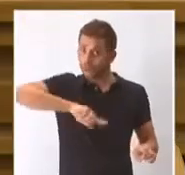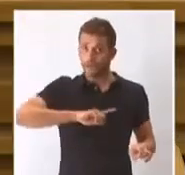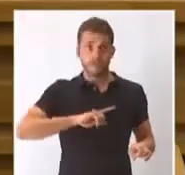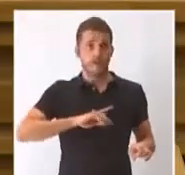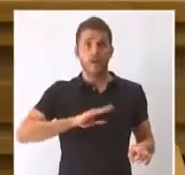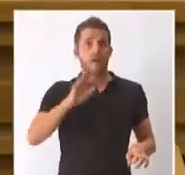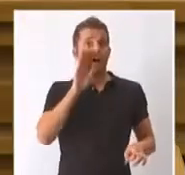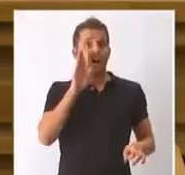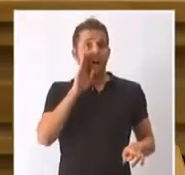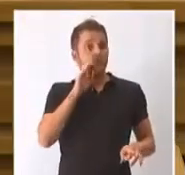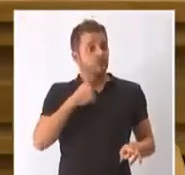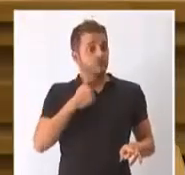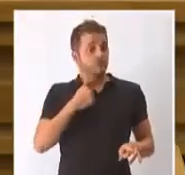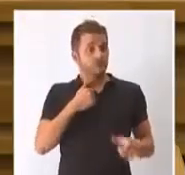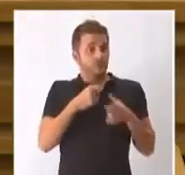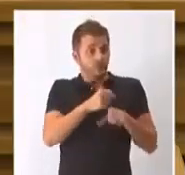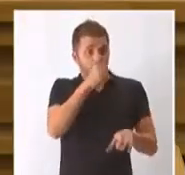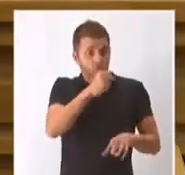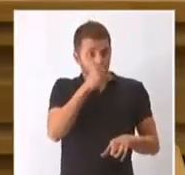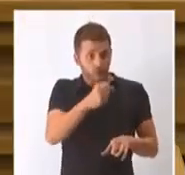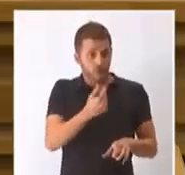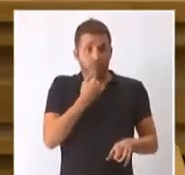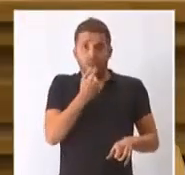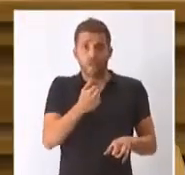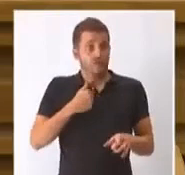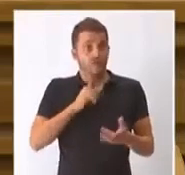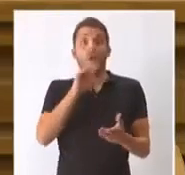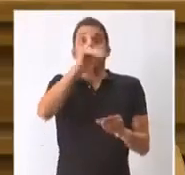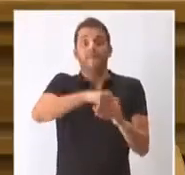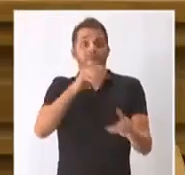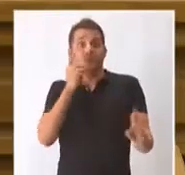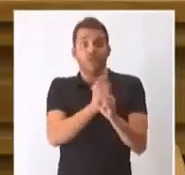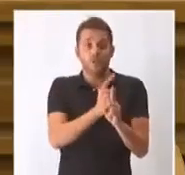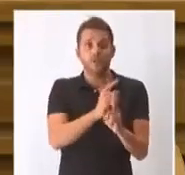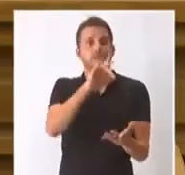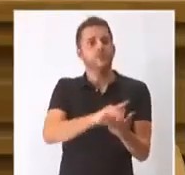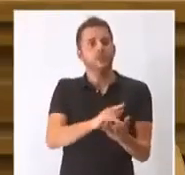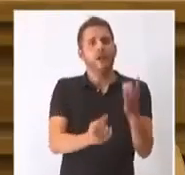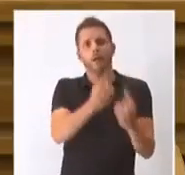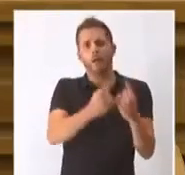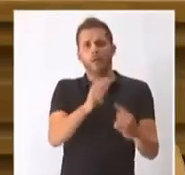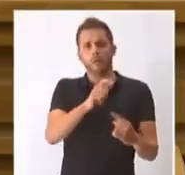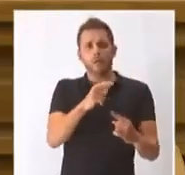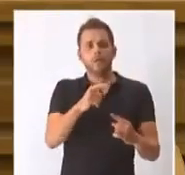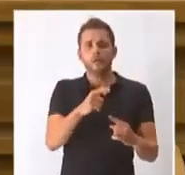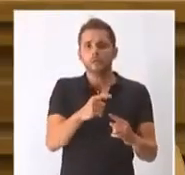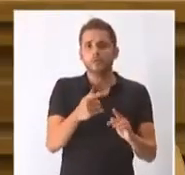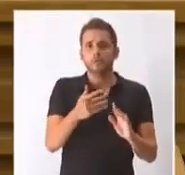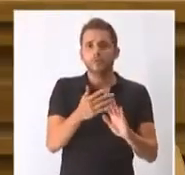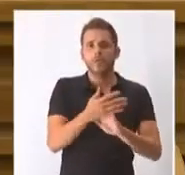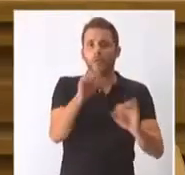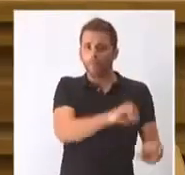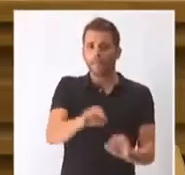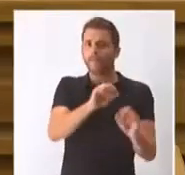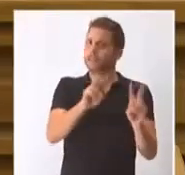a mi gente por activa y por pasiva y votamos en contra cuando en mi partido hay gente que defiende posiciones del levante legítimamente porque yo entiendo que lo